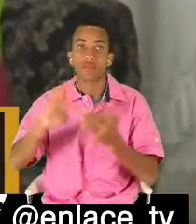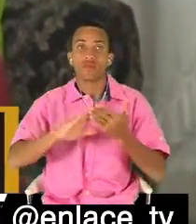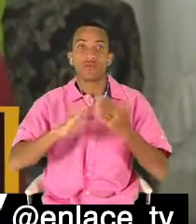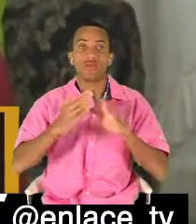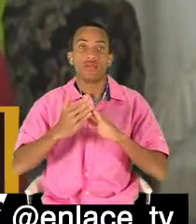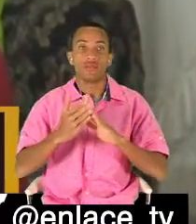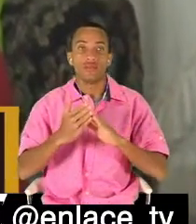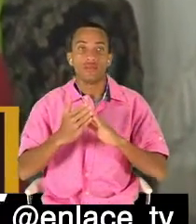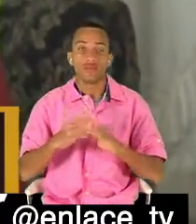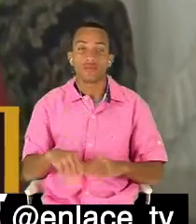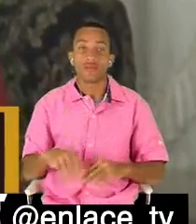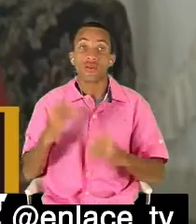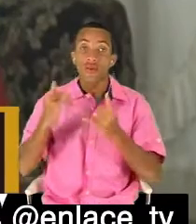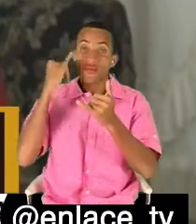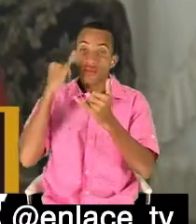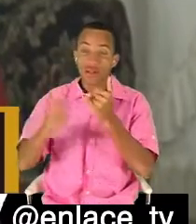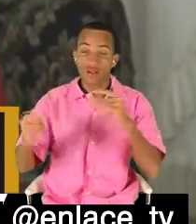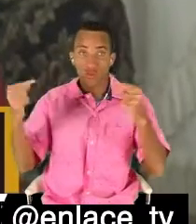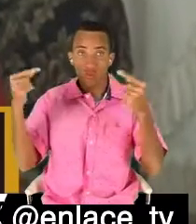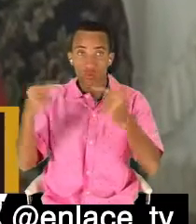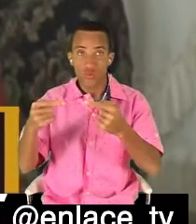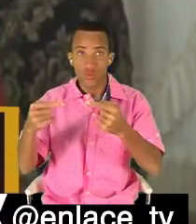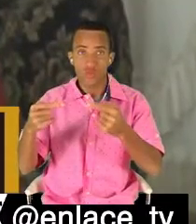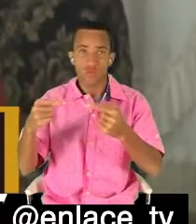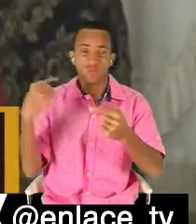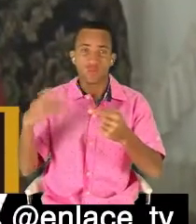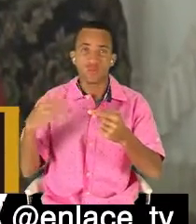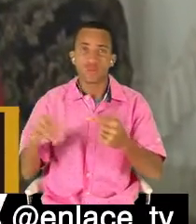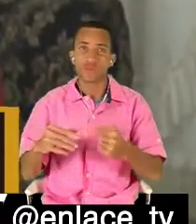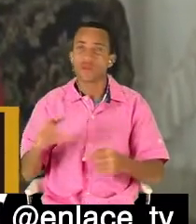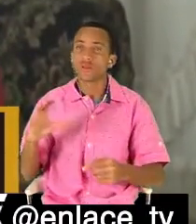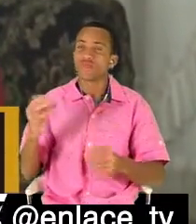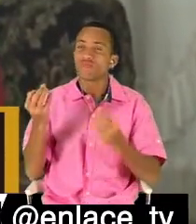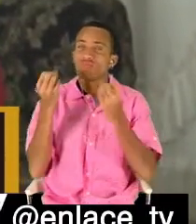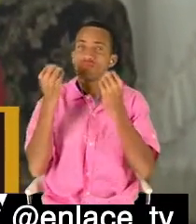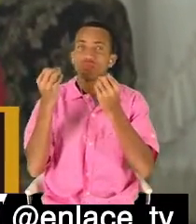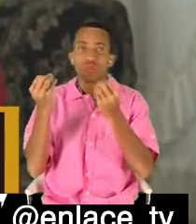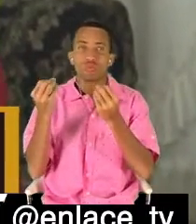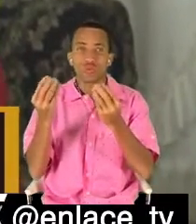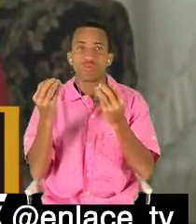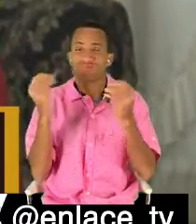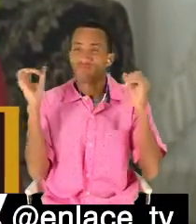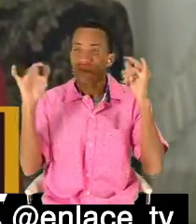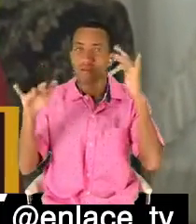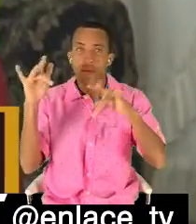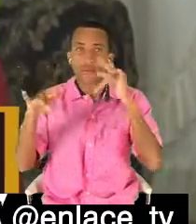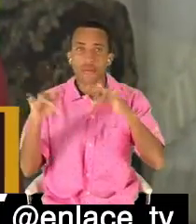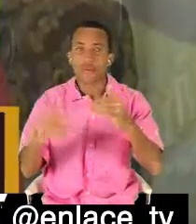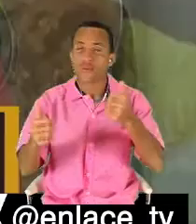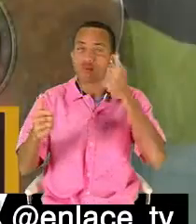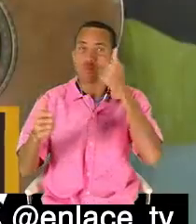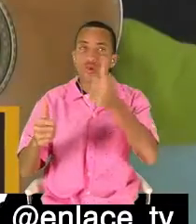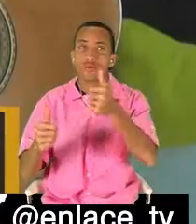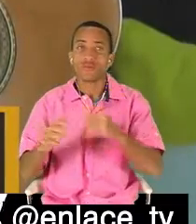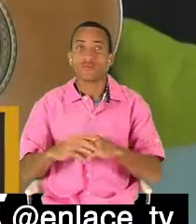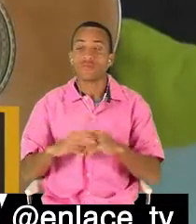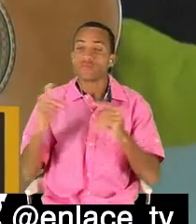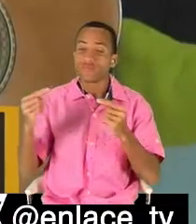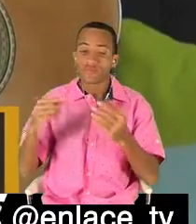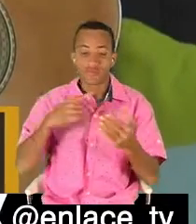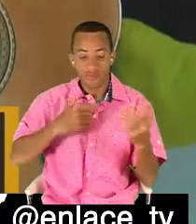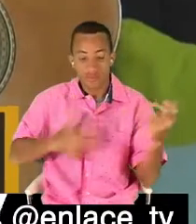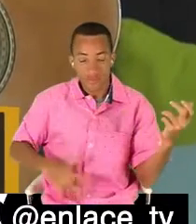final fue reñida, puesto que había muchos participantes muy buenos. Participé con la canción Como